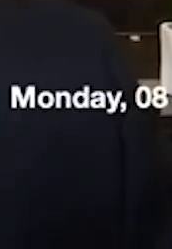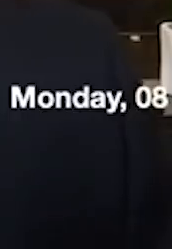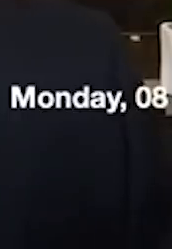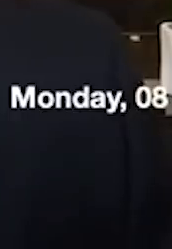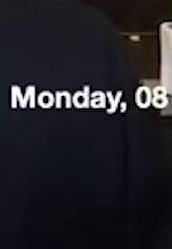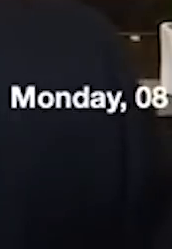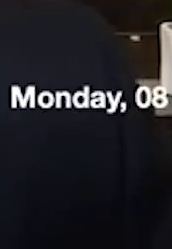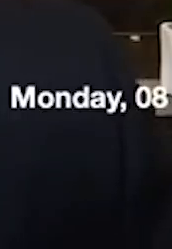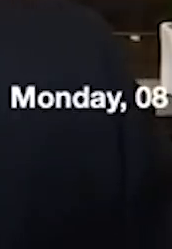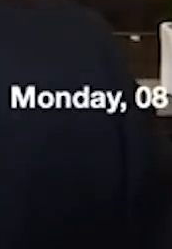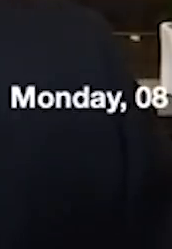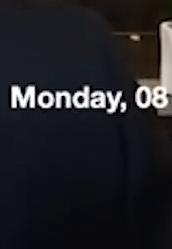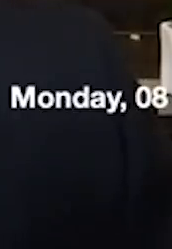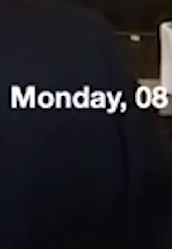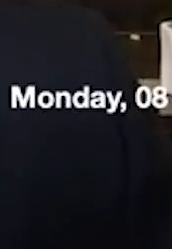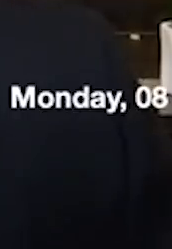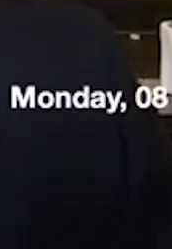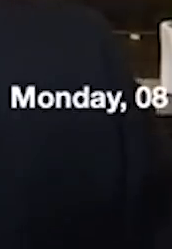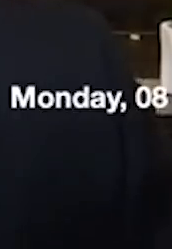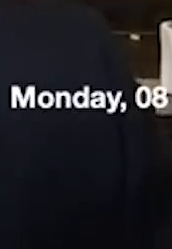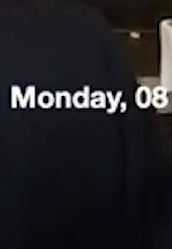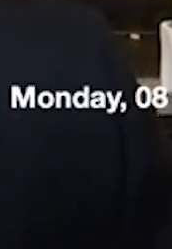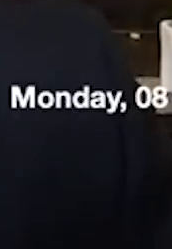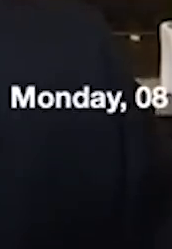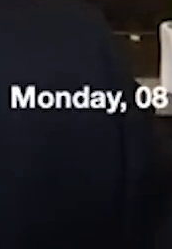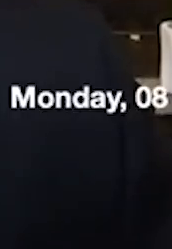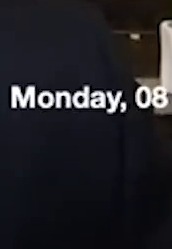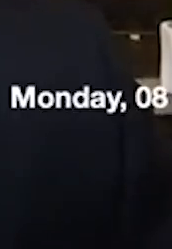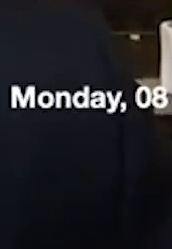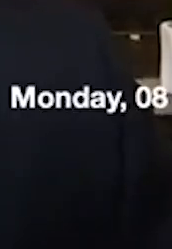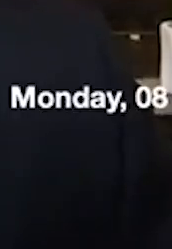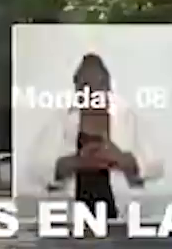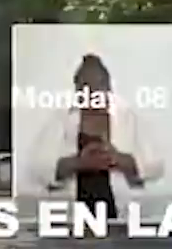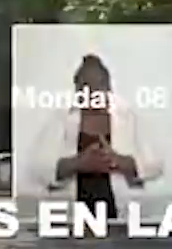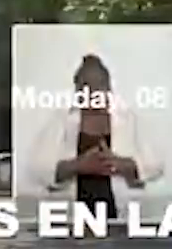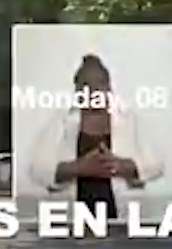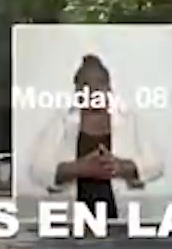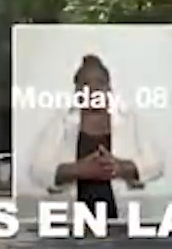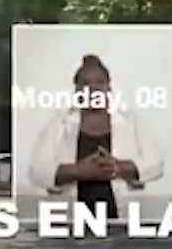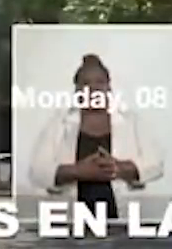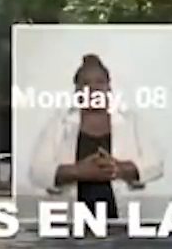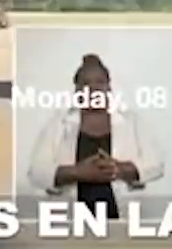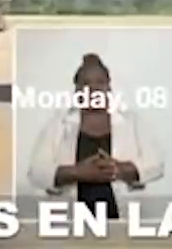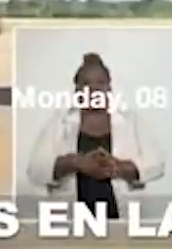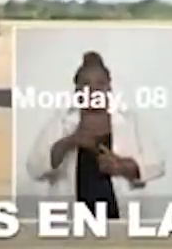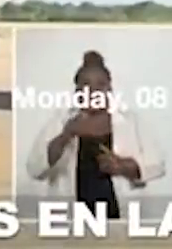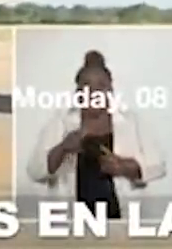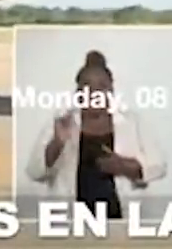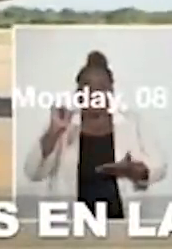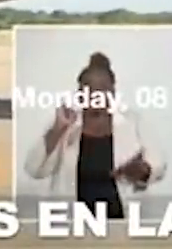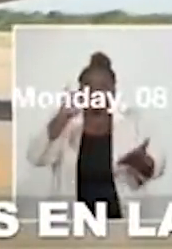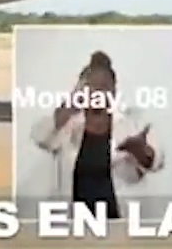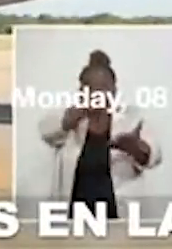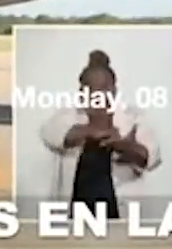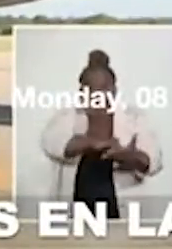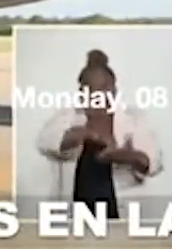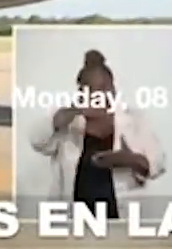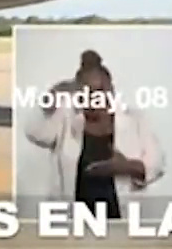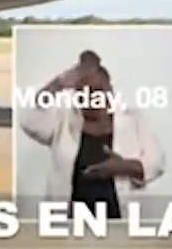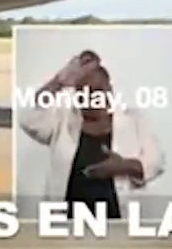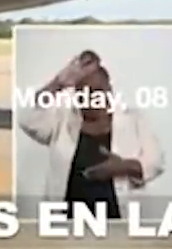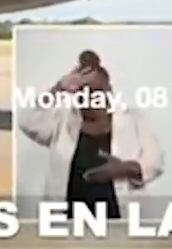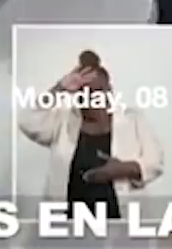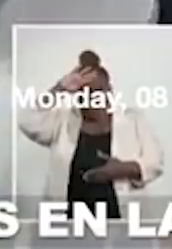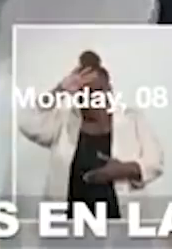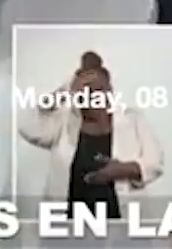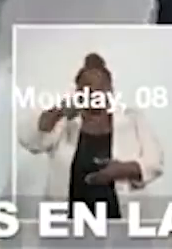recordar que la compañía american airlines al mismo tiempo ha dicho que va a mantener sus frecuencias de martes